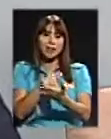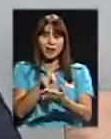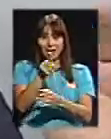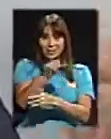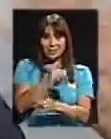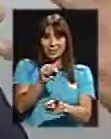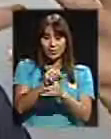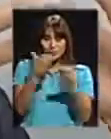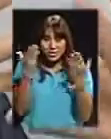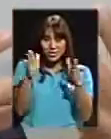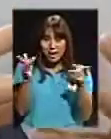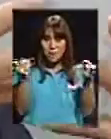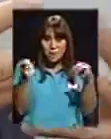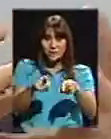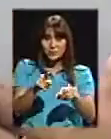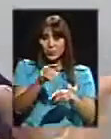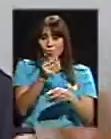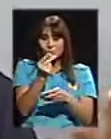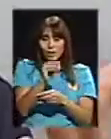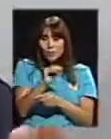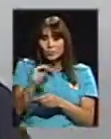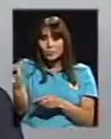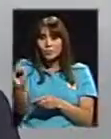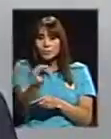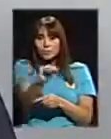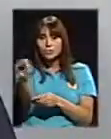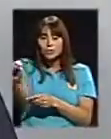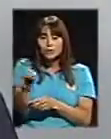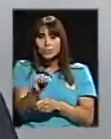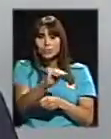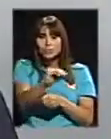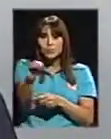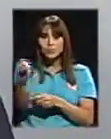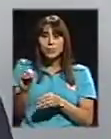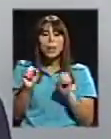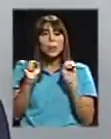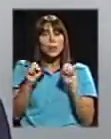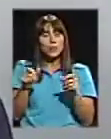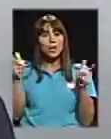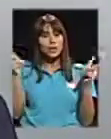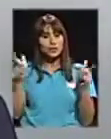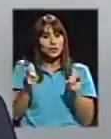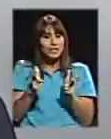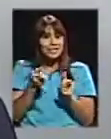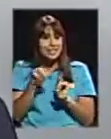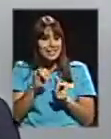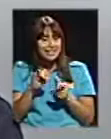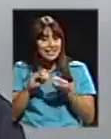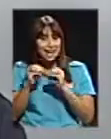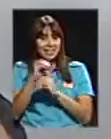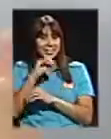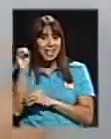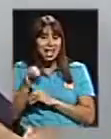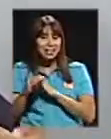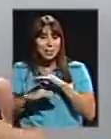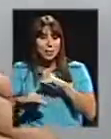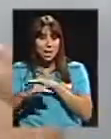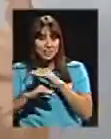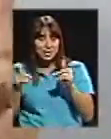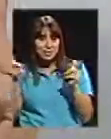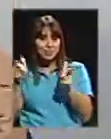dio, al que podría reducirse si las tasas se reducen,